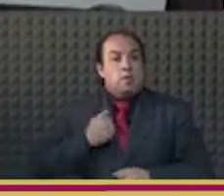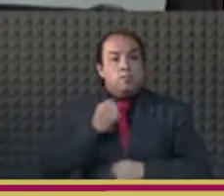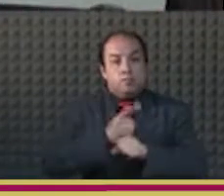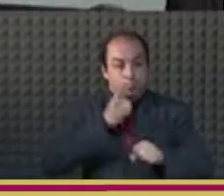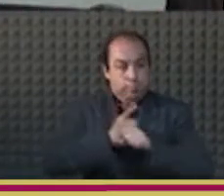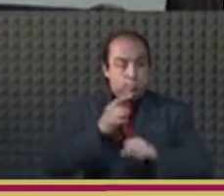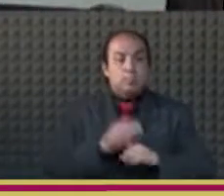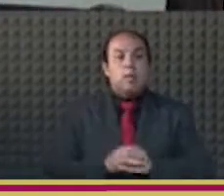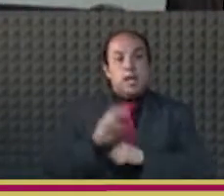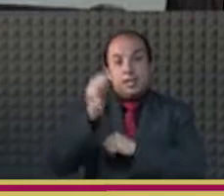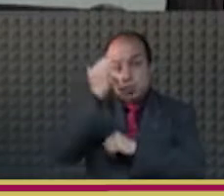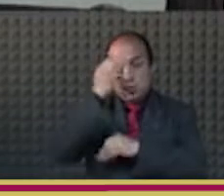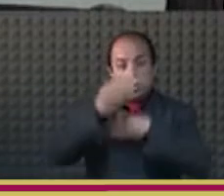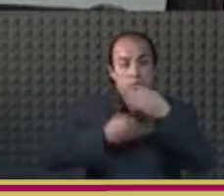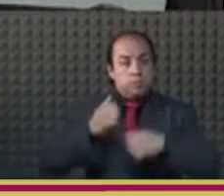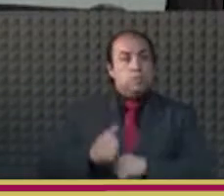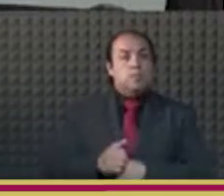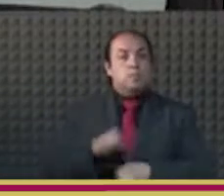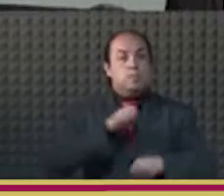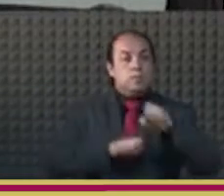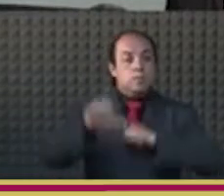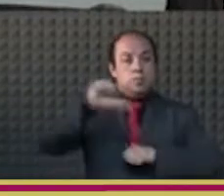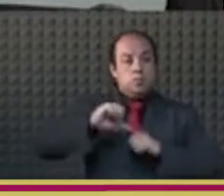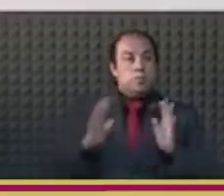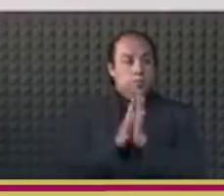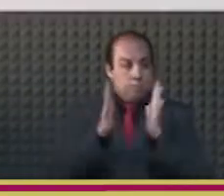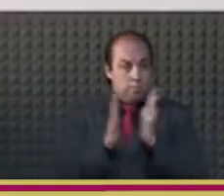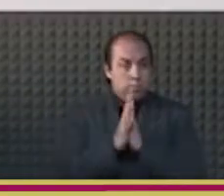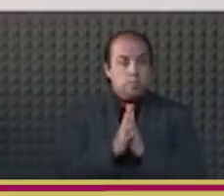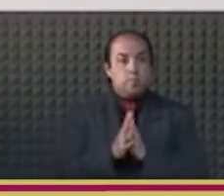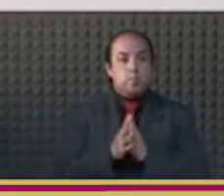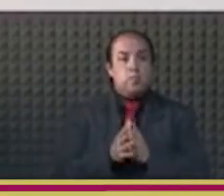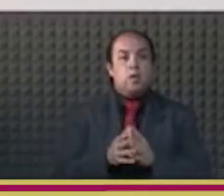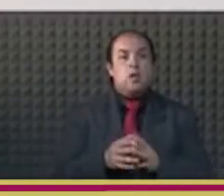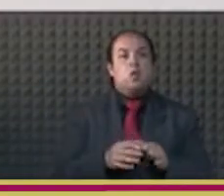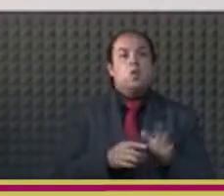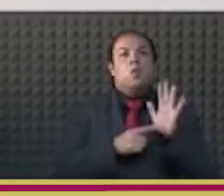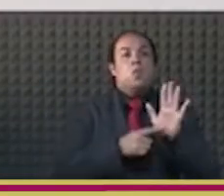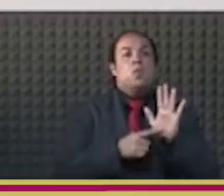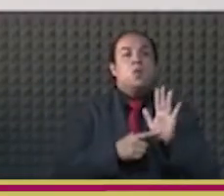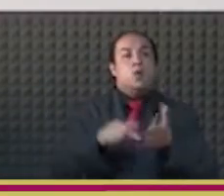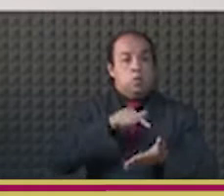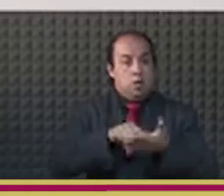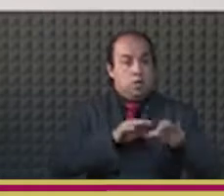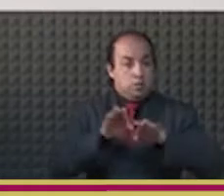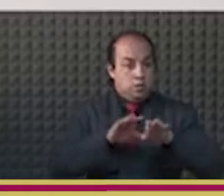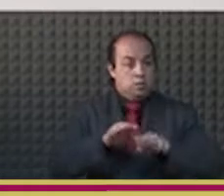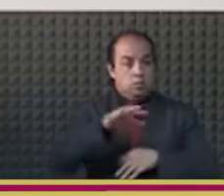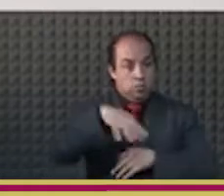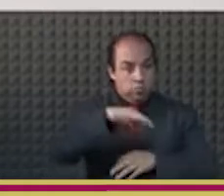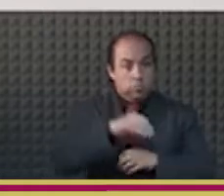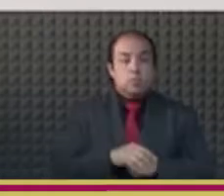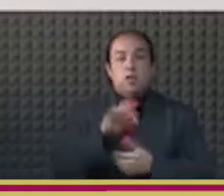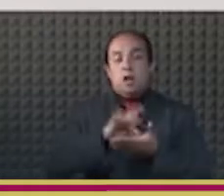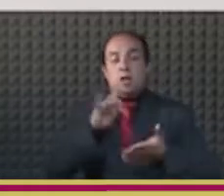oportunidad para reconocer a todas las empresas que hoy participan aquí con sus ofertas de empleo, agradeciéndoles su compromiso